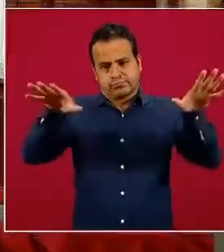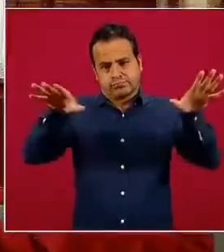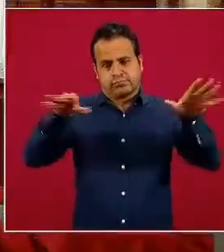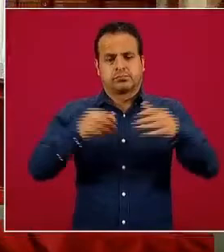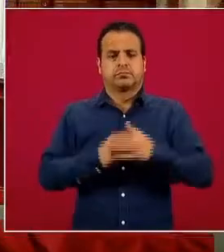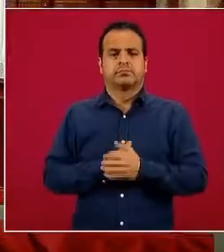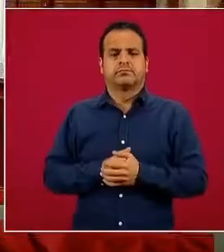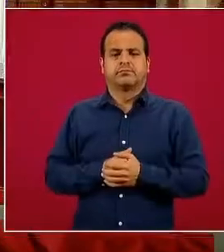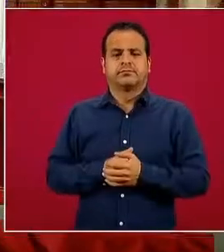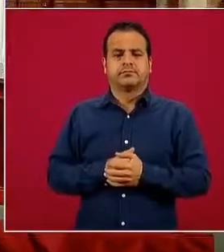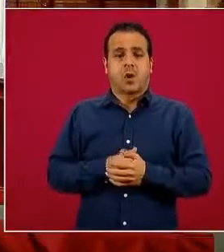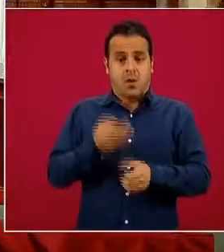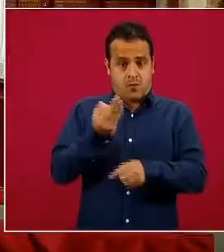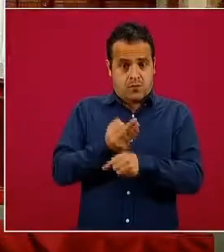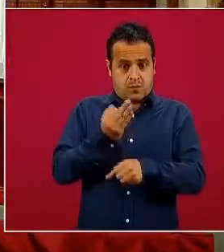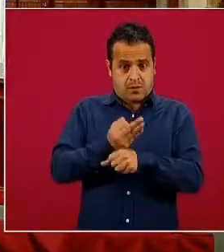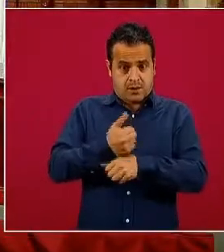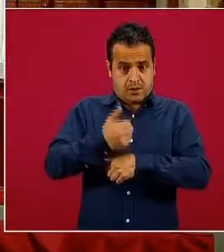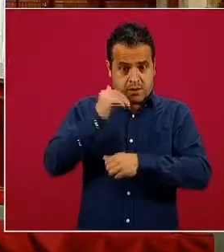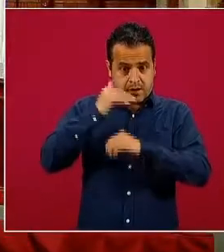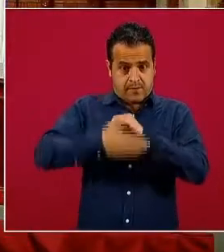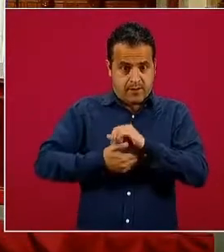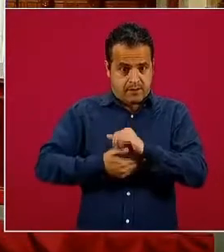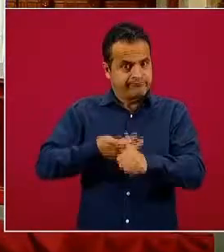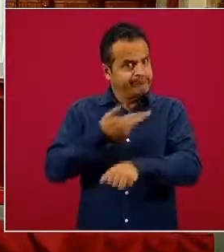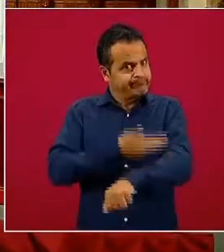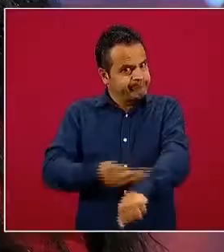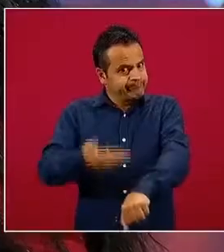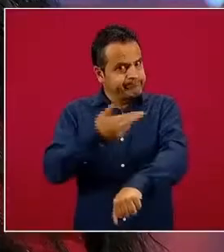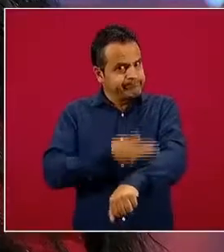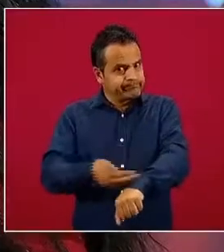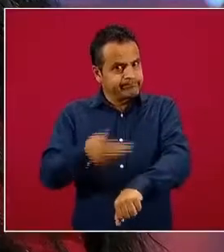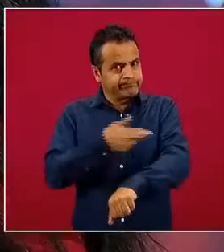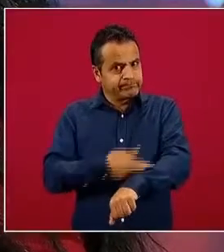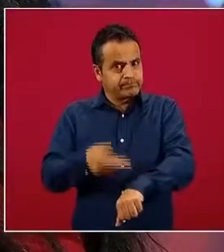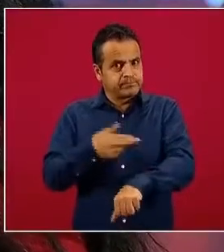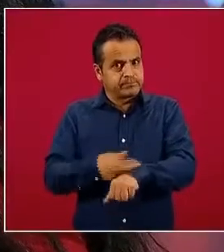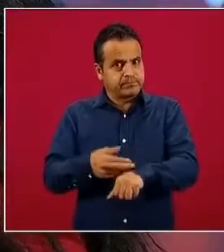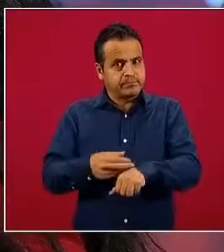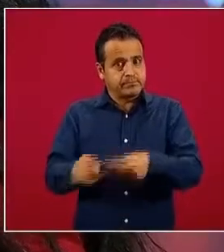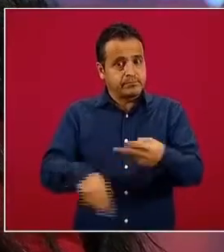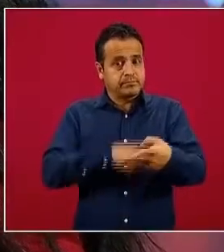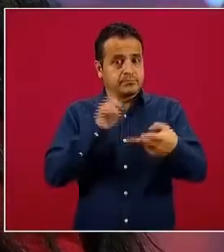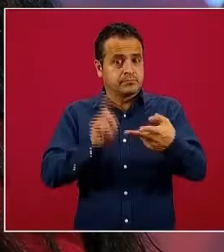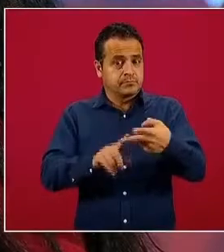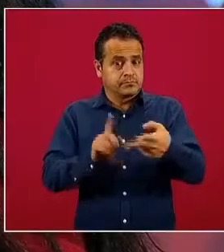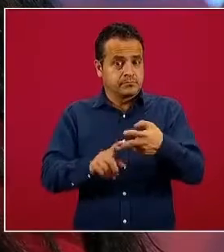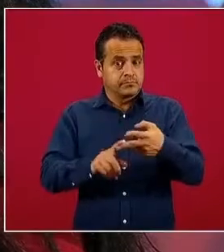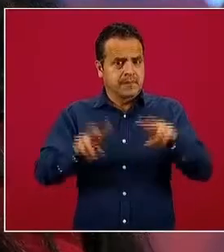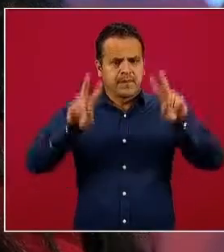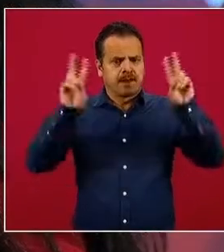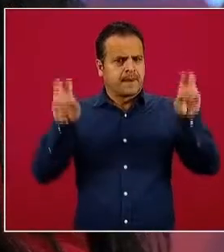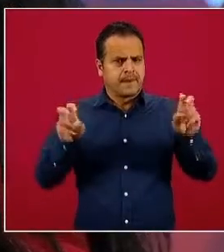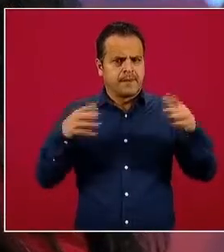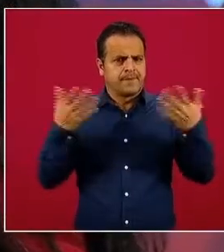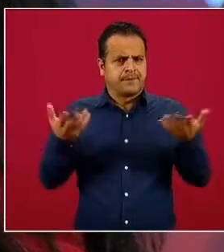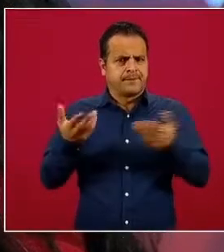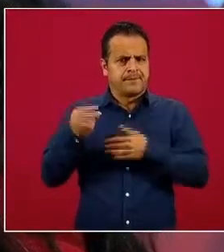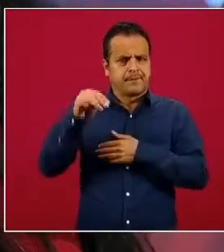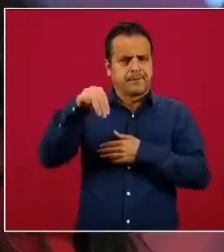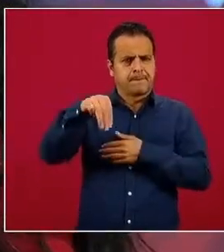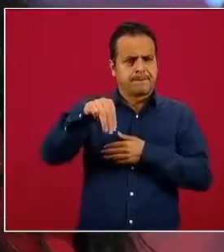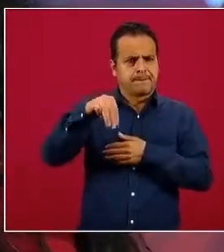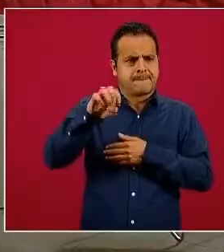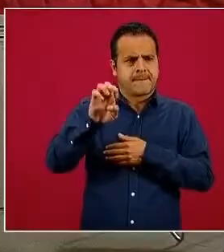tema. En cuanto a la exposición que refieres, Liliana, de Mexicráneos, está organizada por la